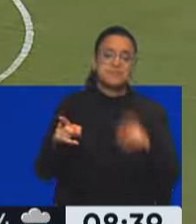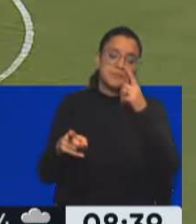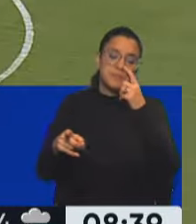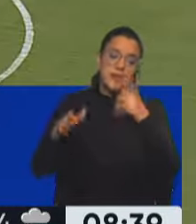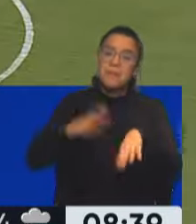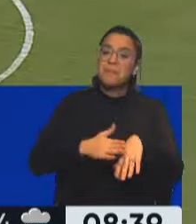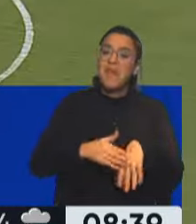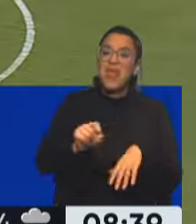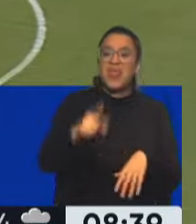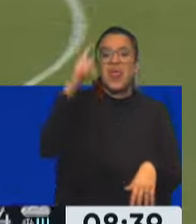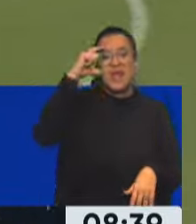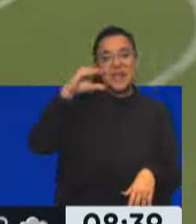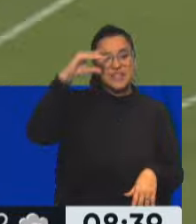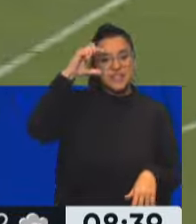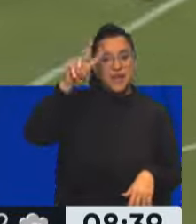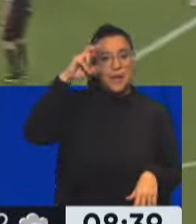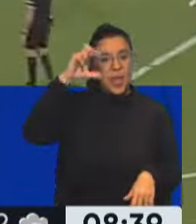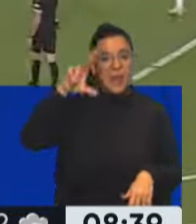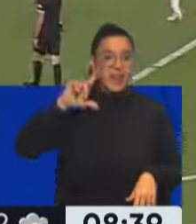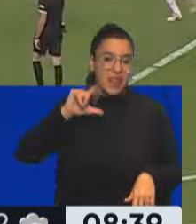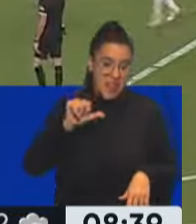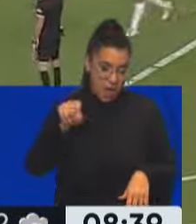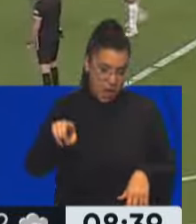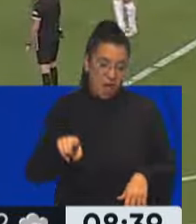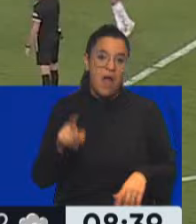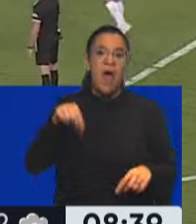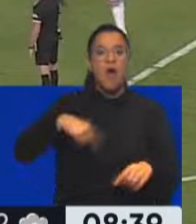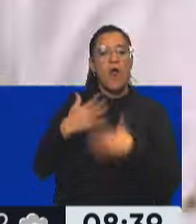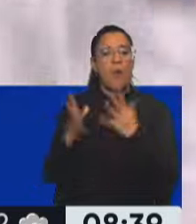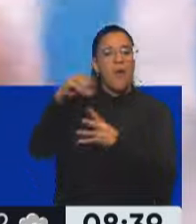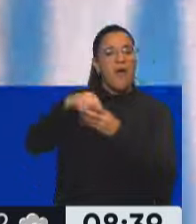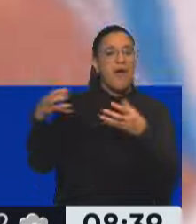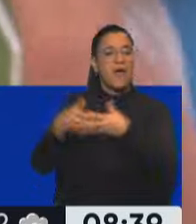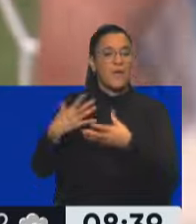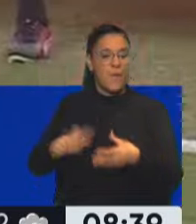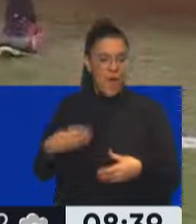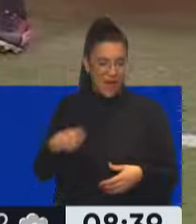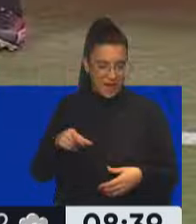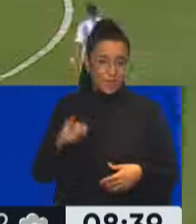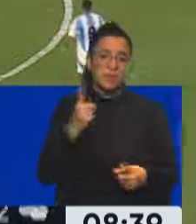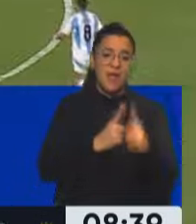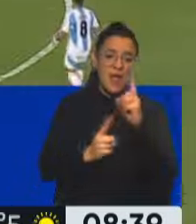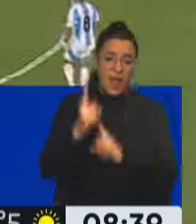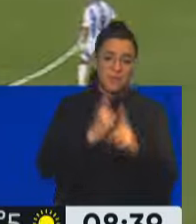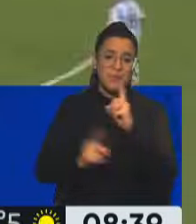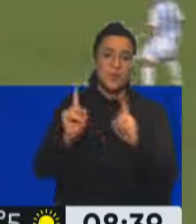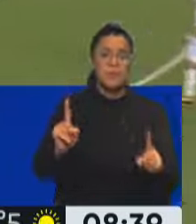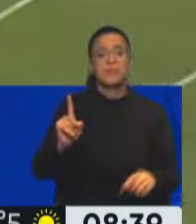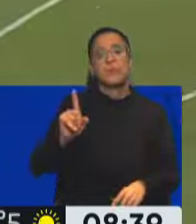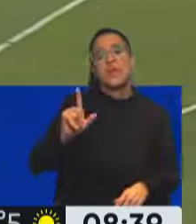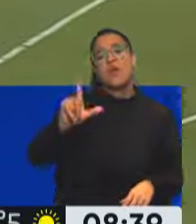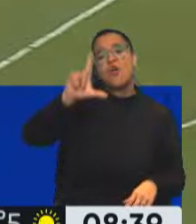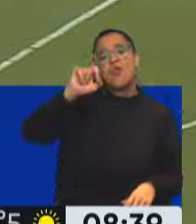Echeverría, el volante internacional que tiene el Club Atlético Huracán. Y llegó el final, los cambios, lo que te decía, Lo Celso, para